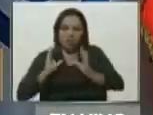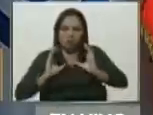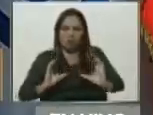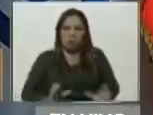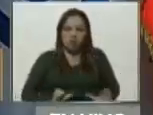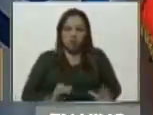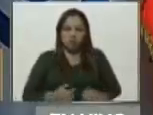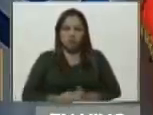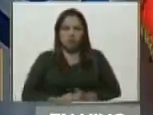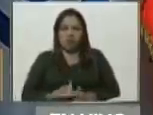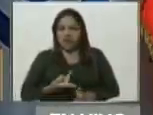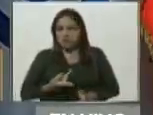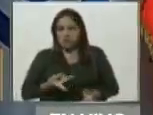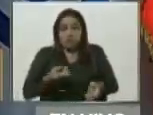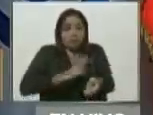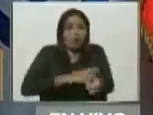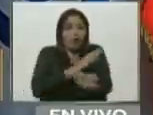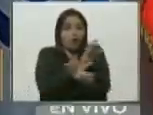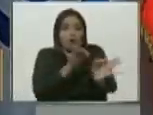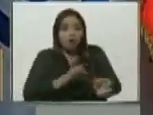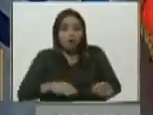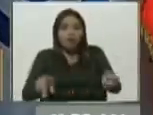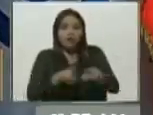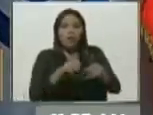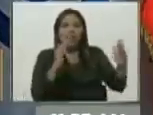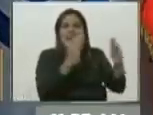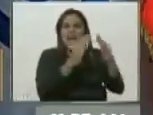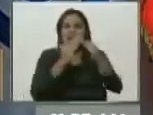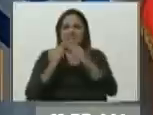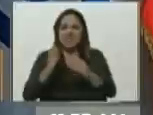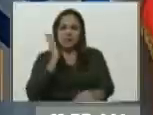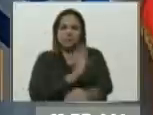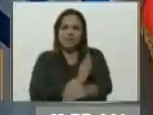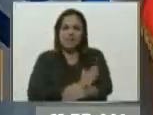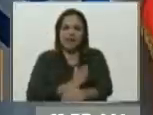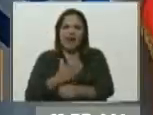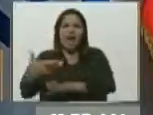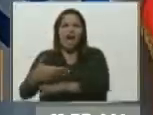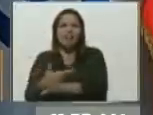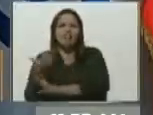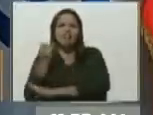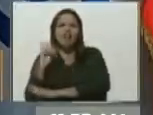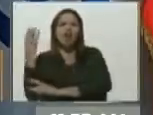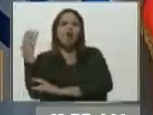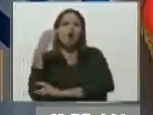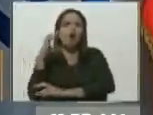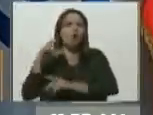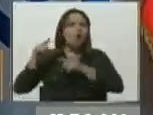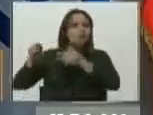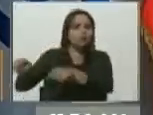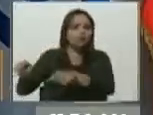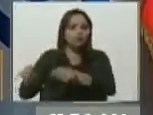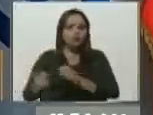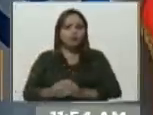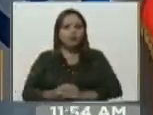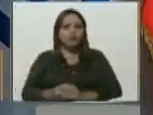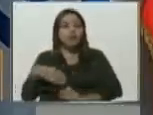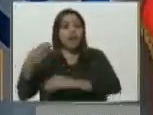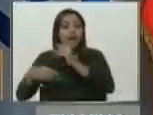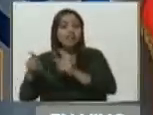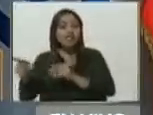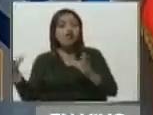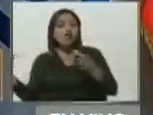de las casas de pique, que en Colombia, obviamente, por parte de estos grupos que